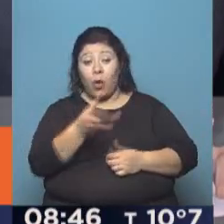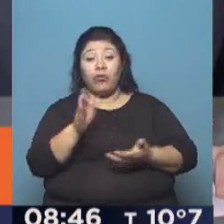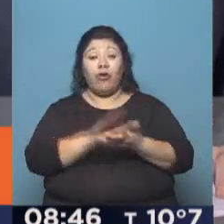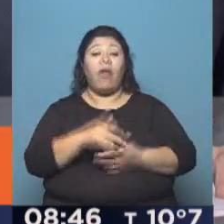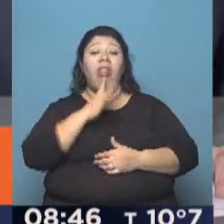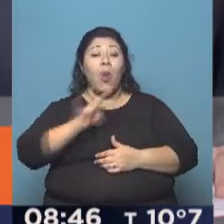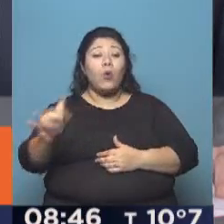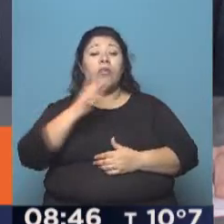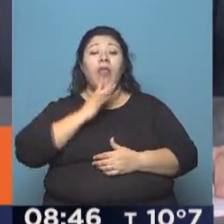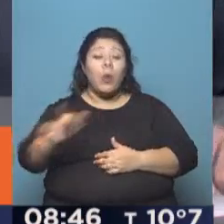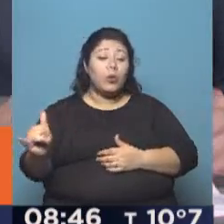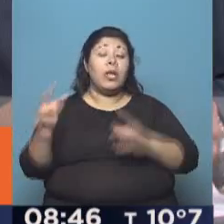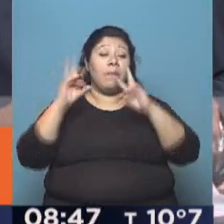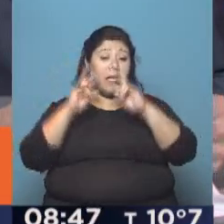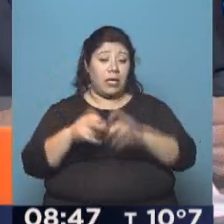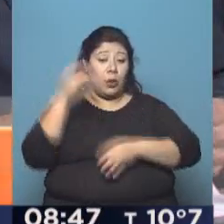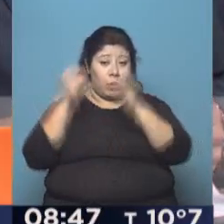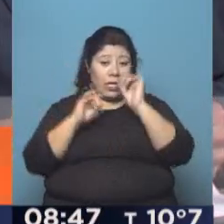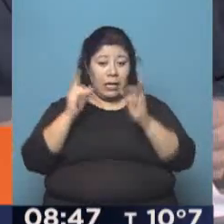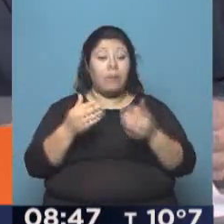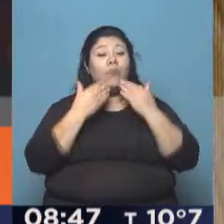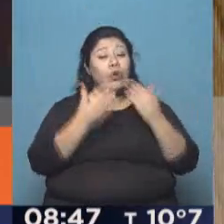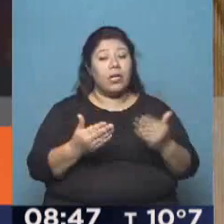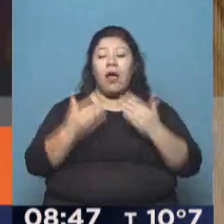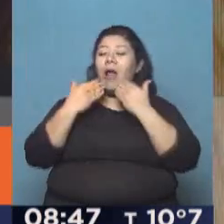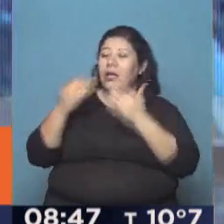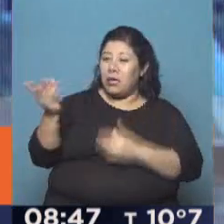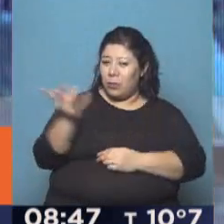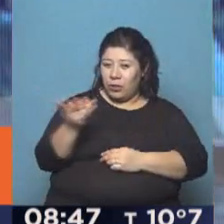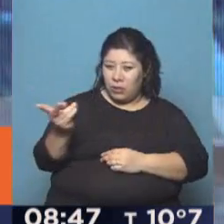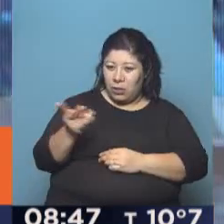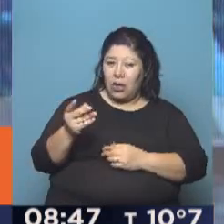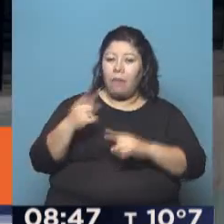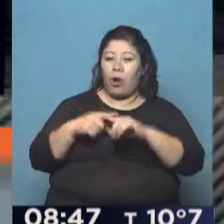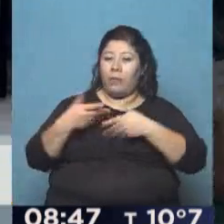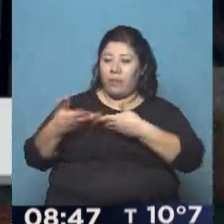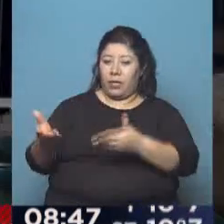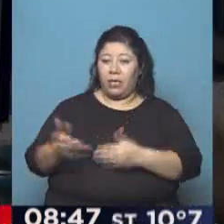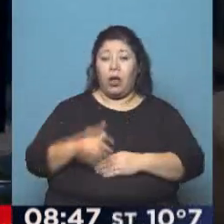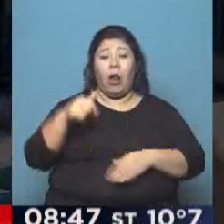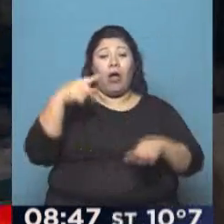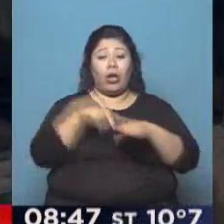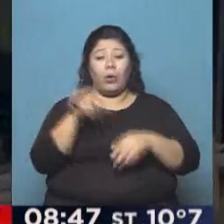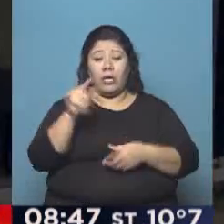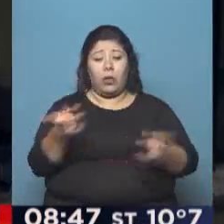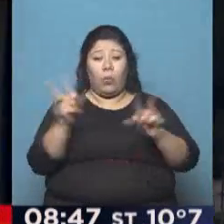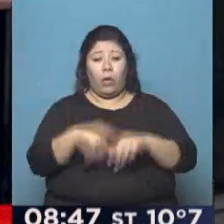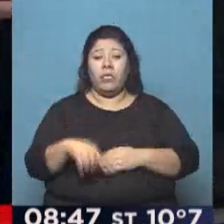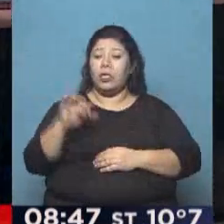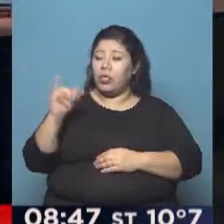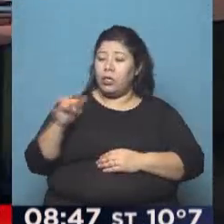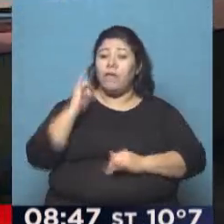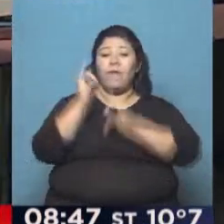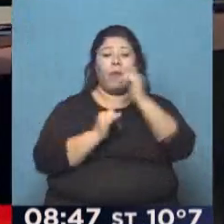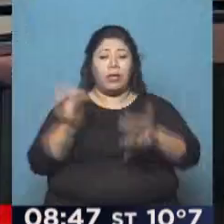denuncias y la investigación judicial Así que muchas gracias Gracias a ustedes por la invitación muchas graas bueno pausa ya volvemos falta mucha más